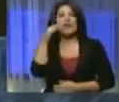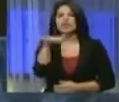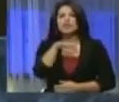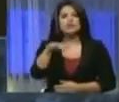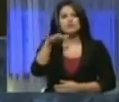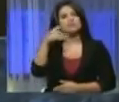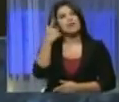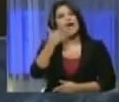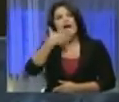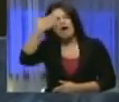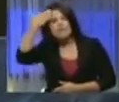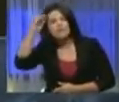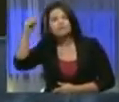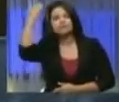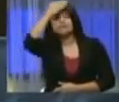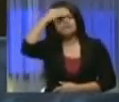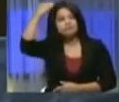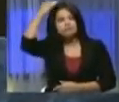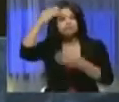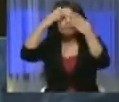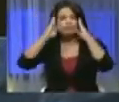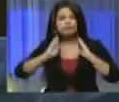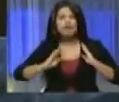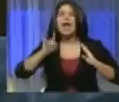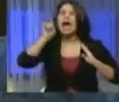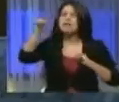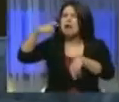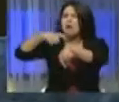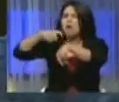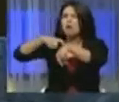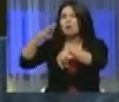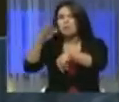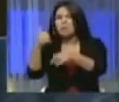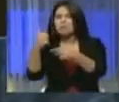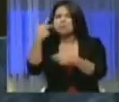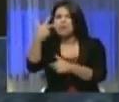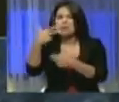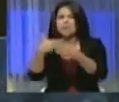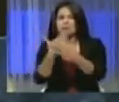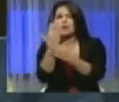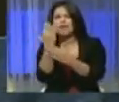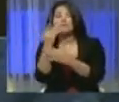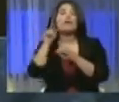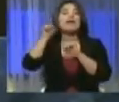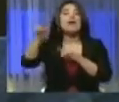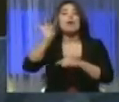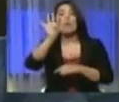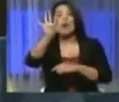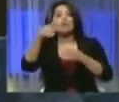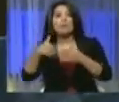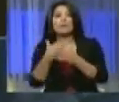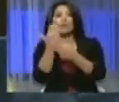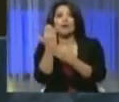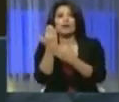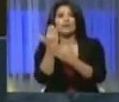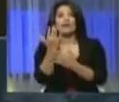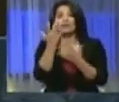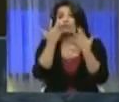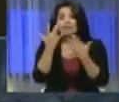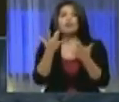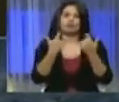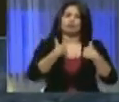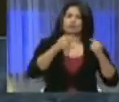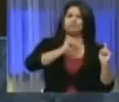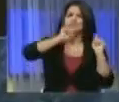ser como las 3 de la mañana, ¿verdad, Silvia? 4 de la mañana. Por esos caminos estuvimos